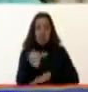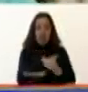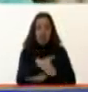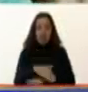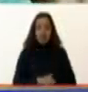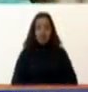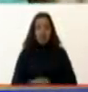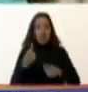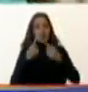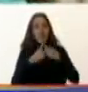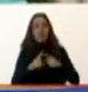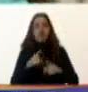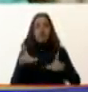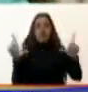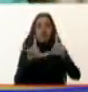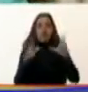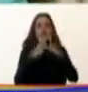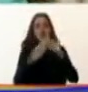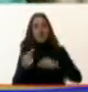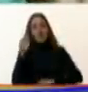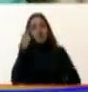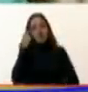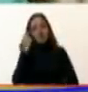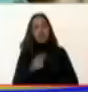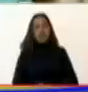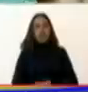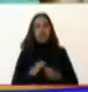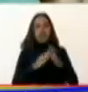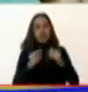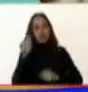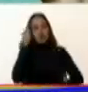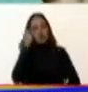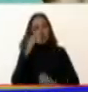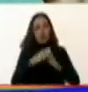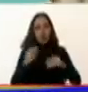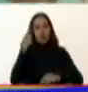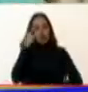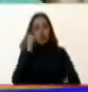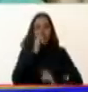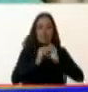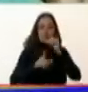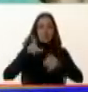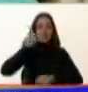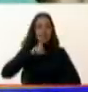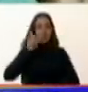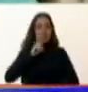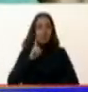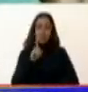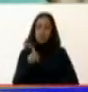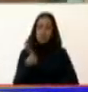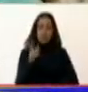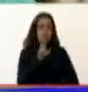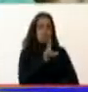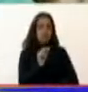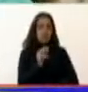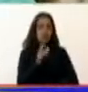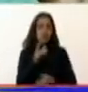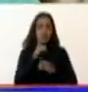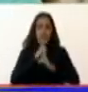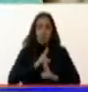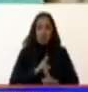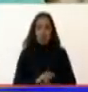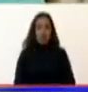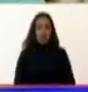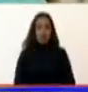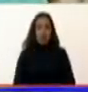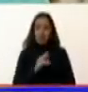en los medios todos los días, rucutún, rucutún, rucutún, y usted no responde, no gana la batalla por